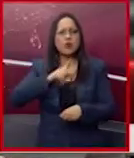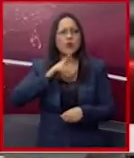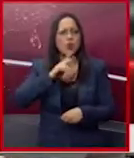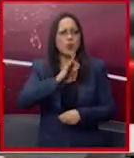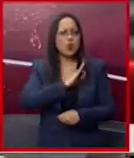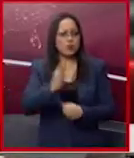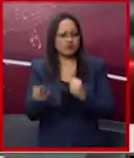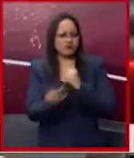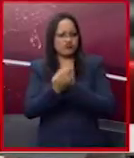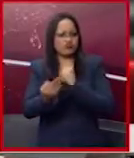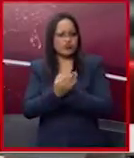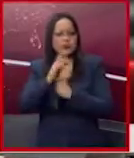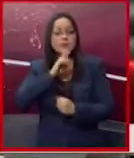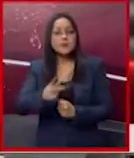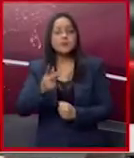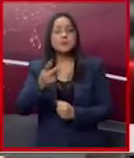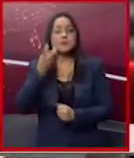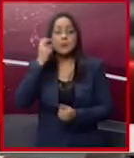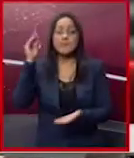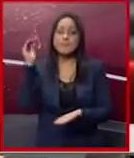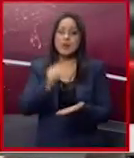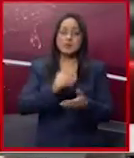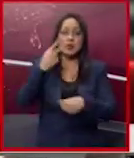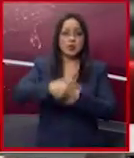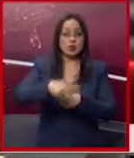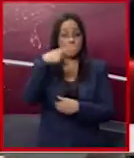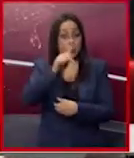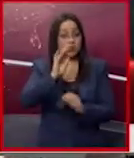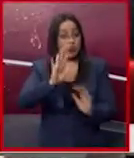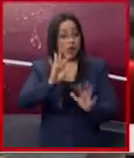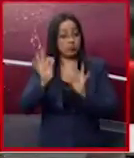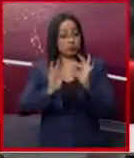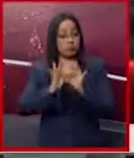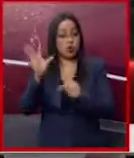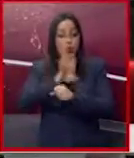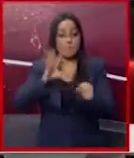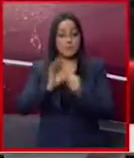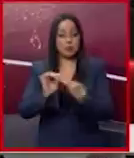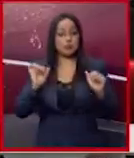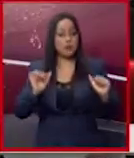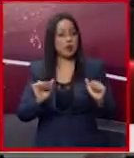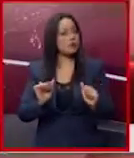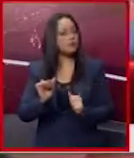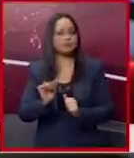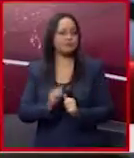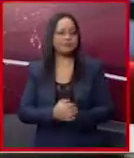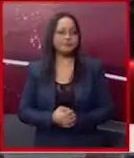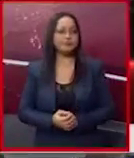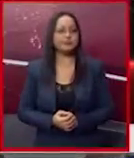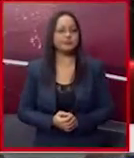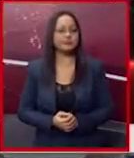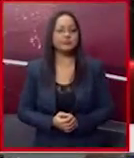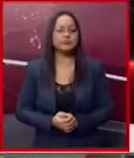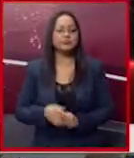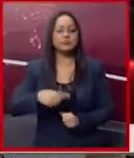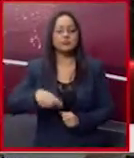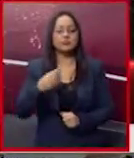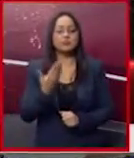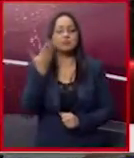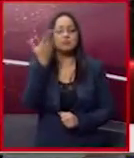de protector pueden reducir el riesgo, pero no significa que no se manifieste el cáncer. Le